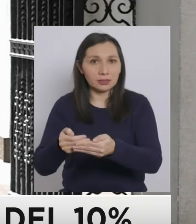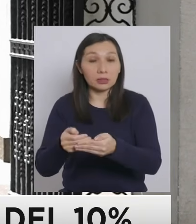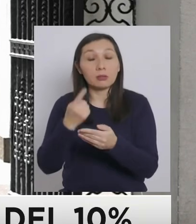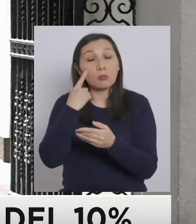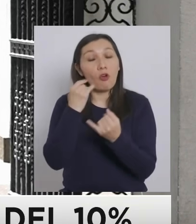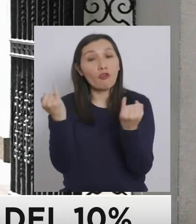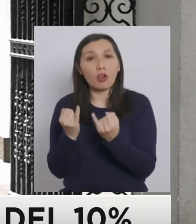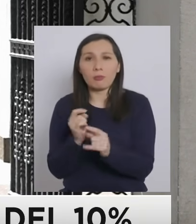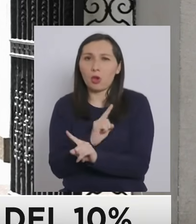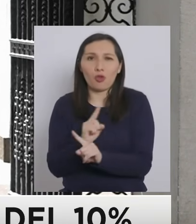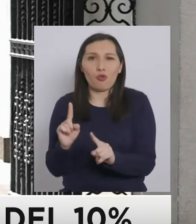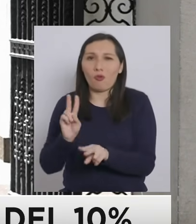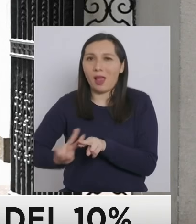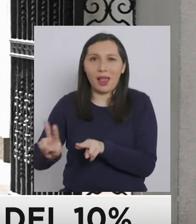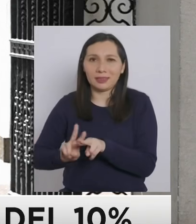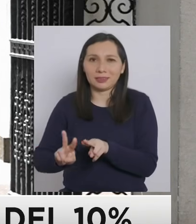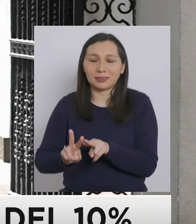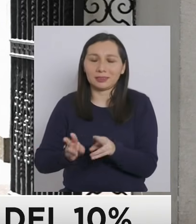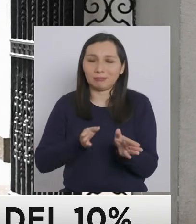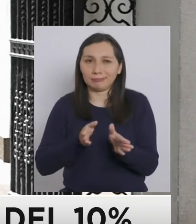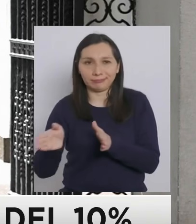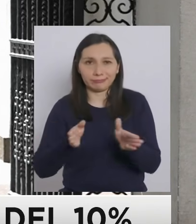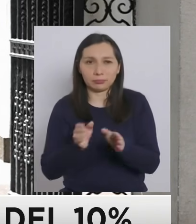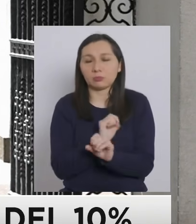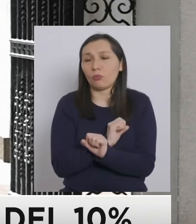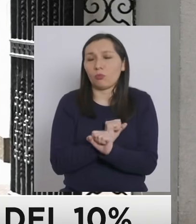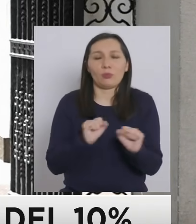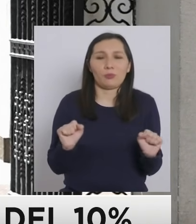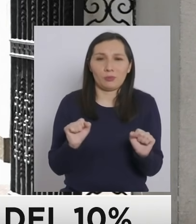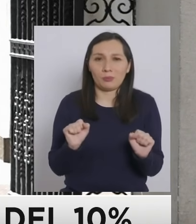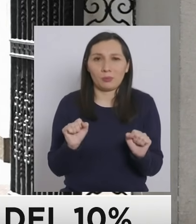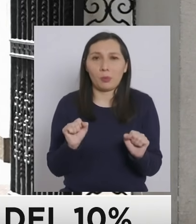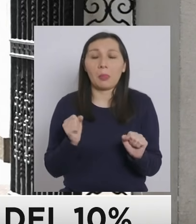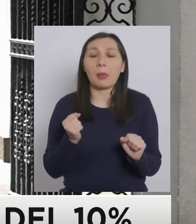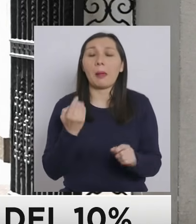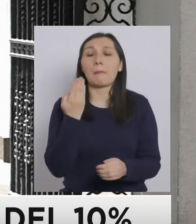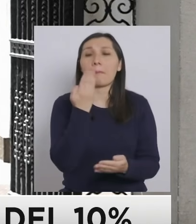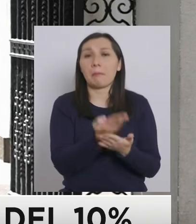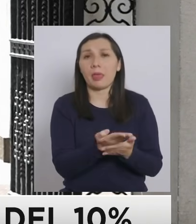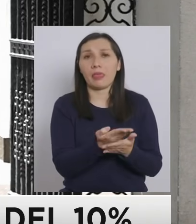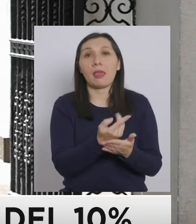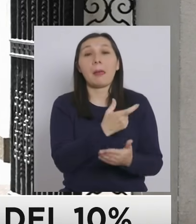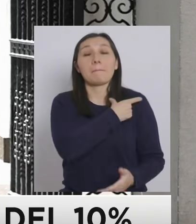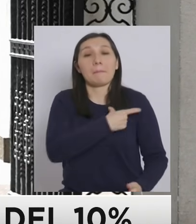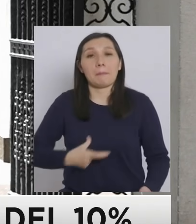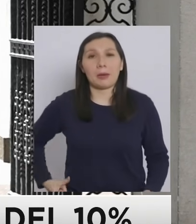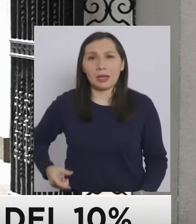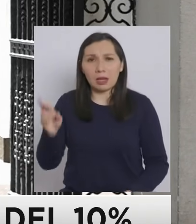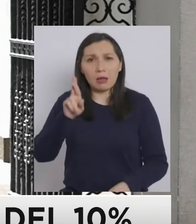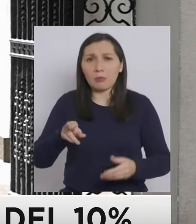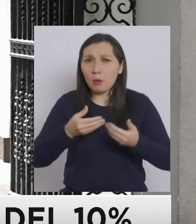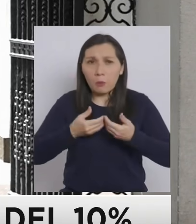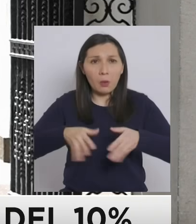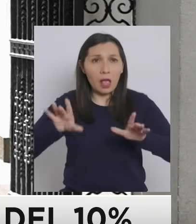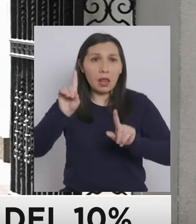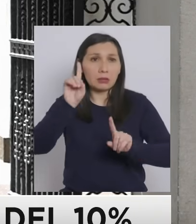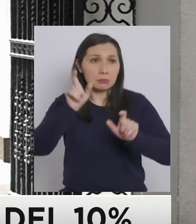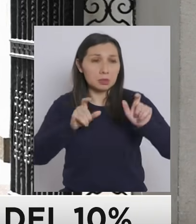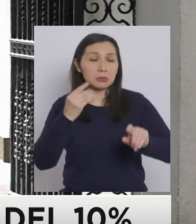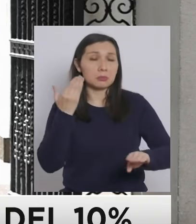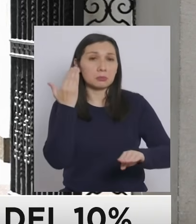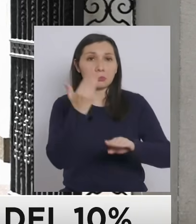hay una forma de no hacer las cosas. No se puede pedirle a un presidente de la República, sea quien sea,